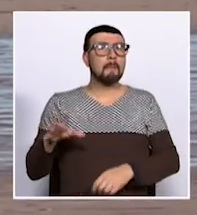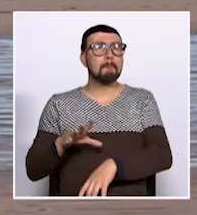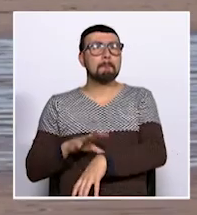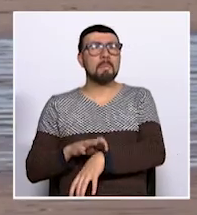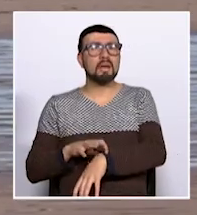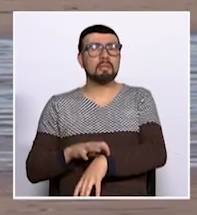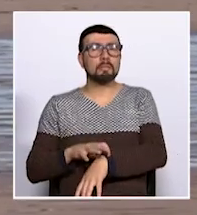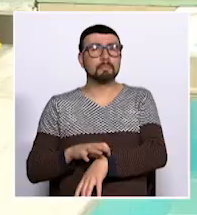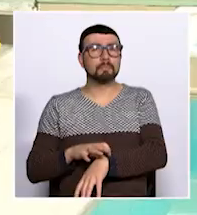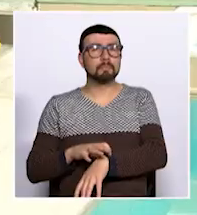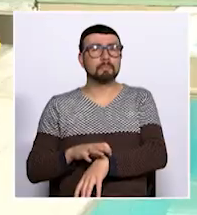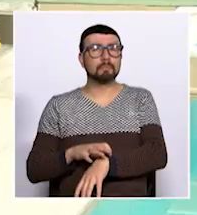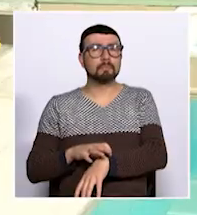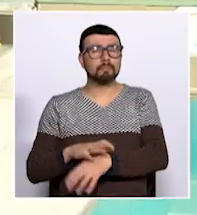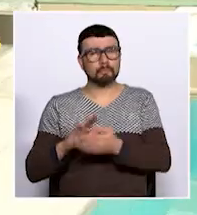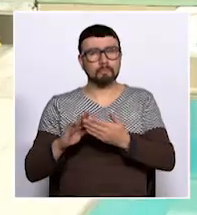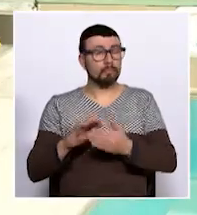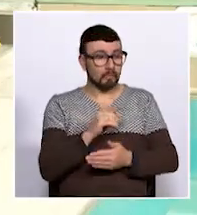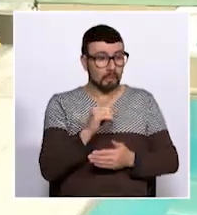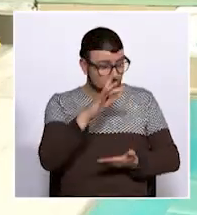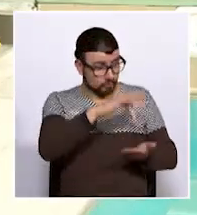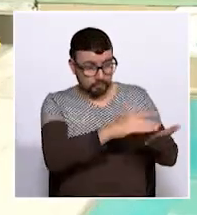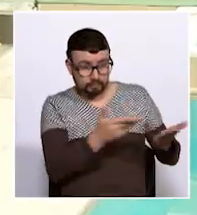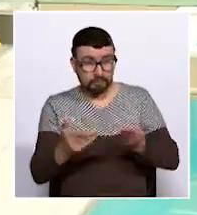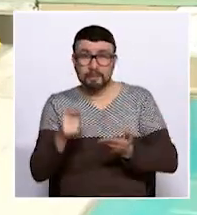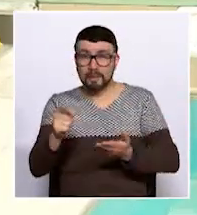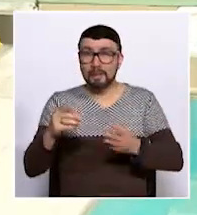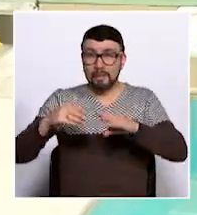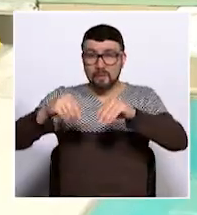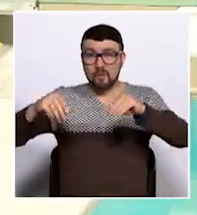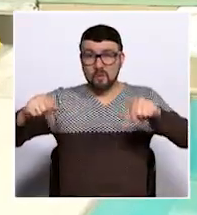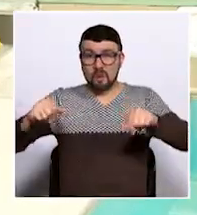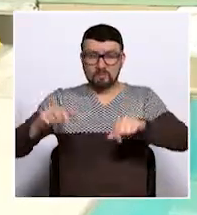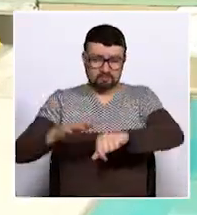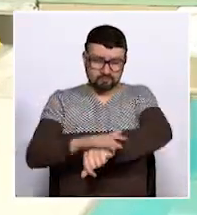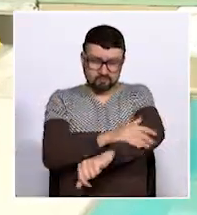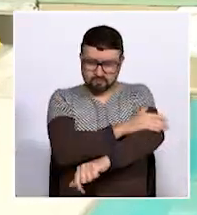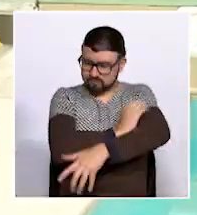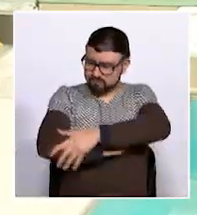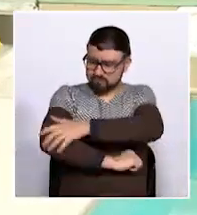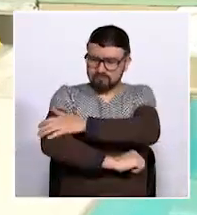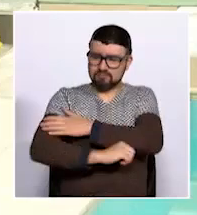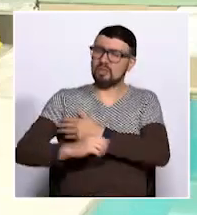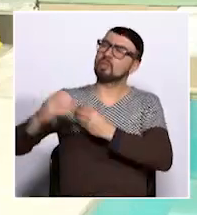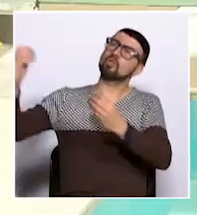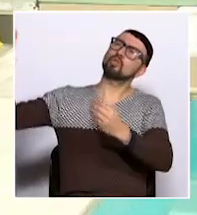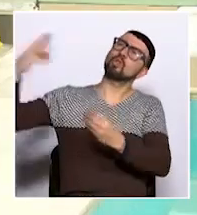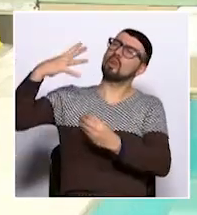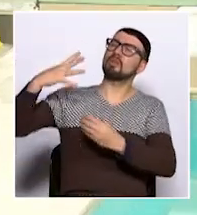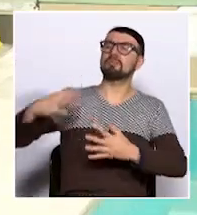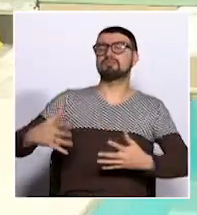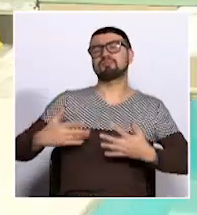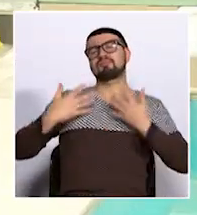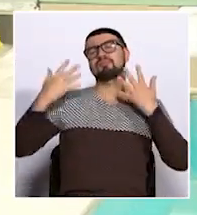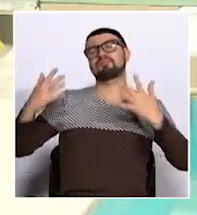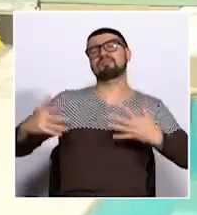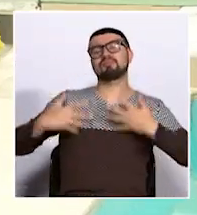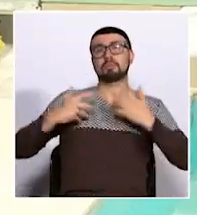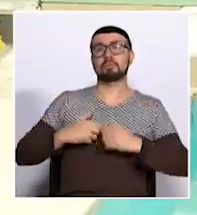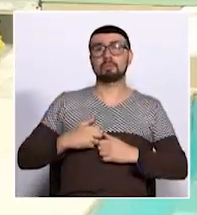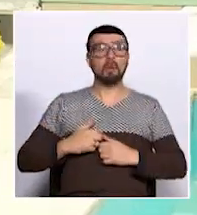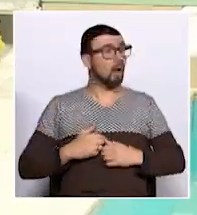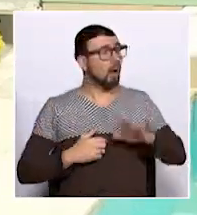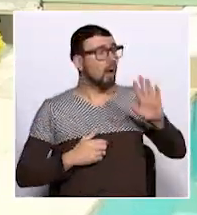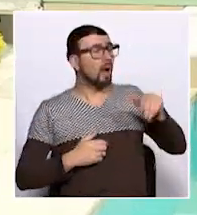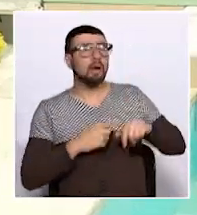les hacemos todo el proceso de arcilla, le aplicamos toda la arcilla y se toman los baños de sol. ¡Ay, doctor!